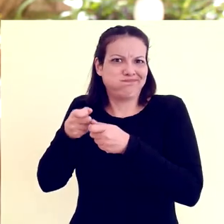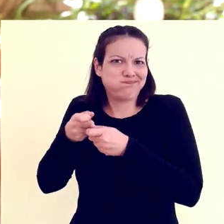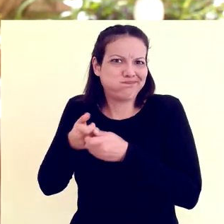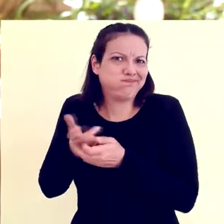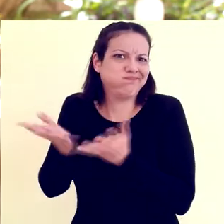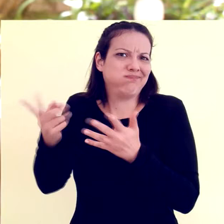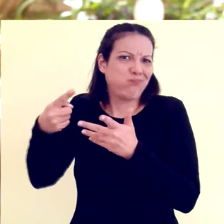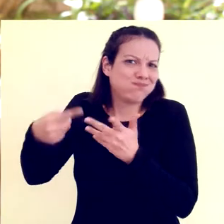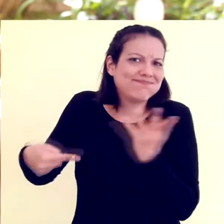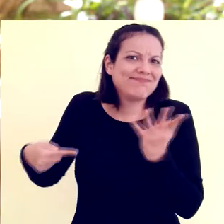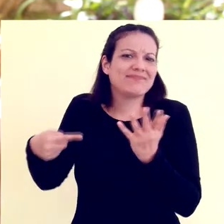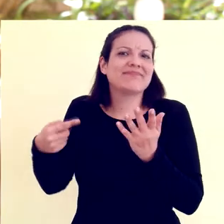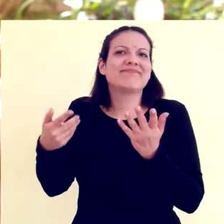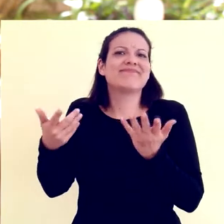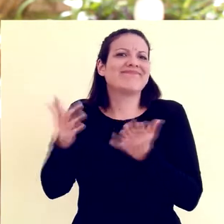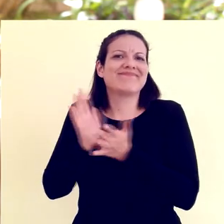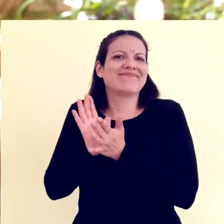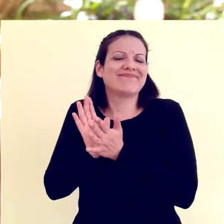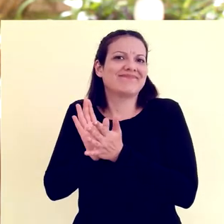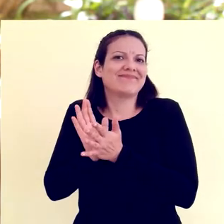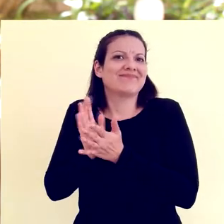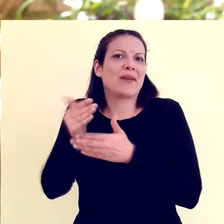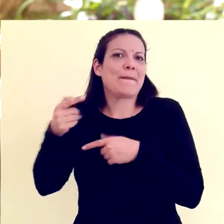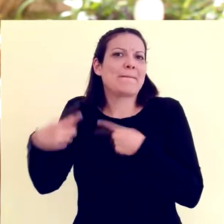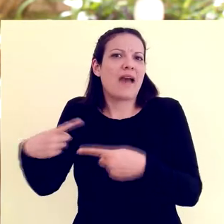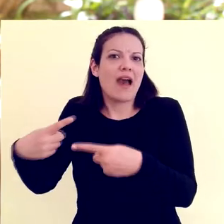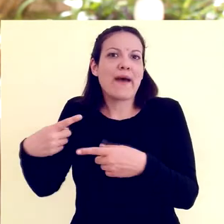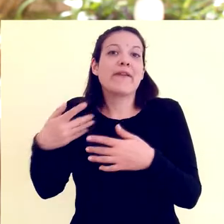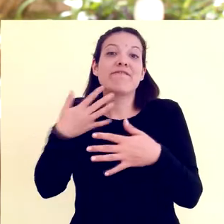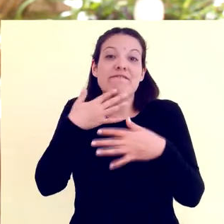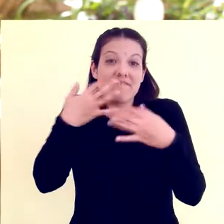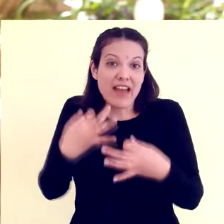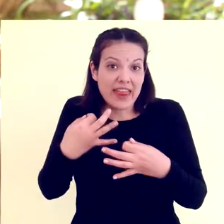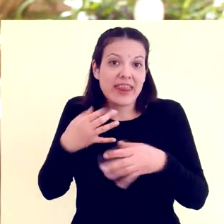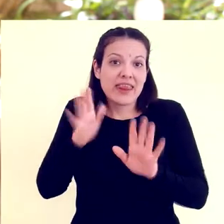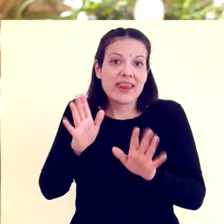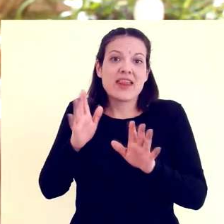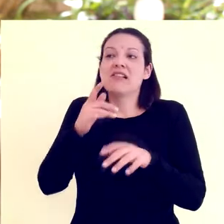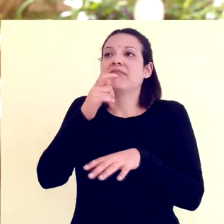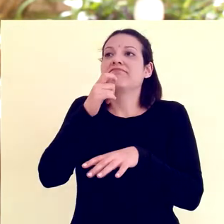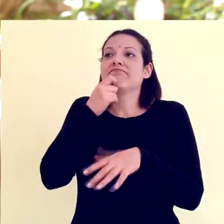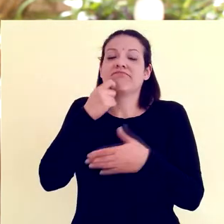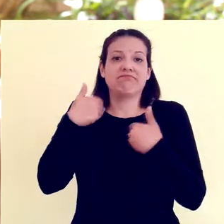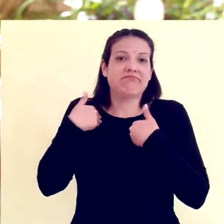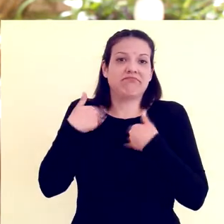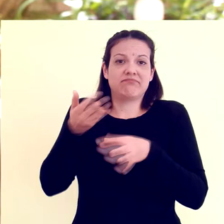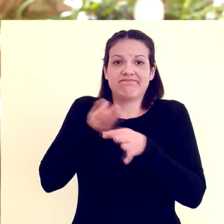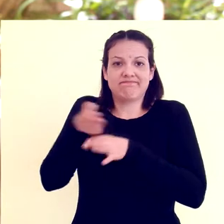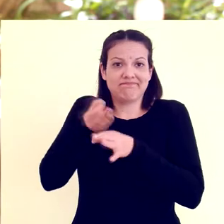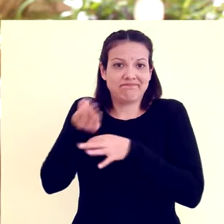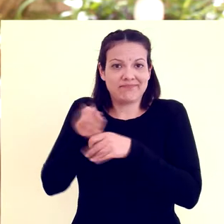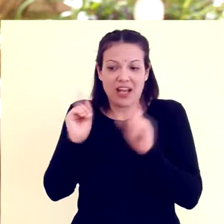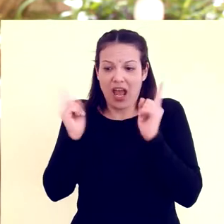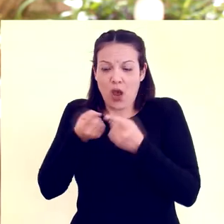que, ¿cómo es? Es como medio infinito el contenido, porque en realidad, en la medida que uno desarrolla un contenido